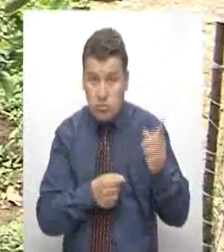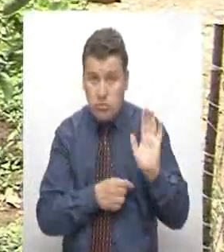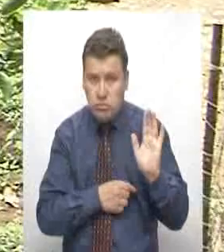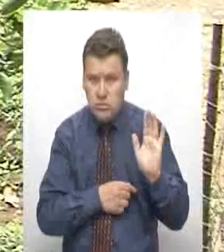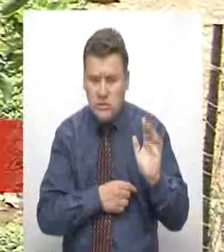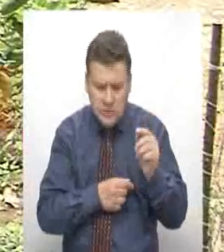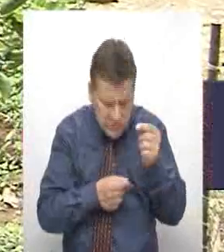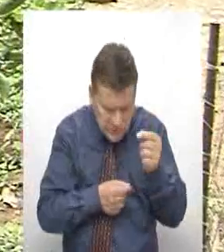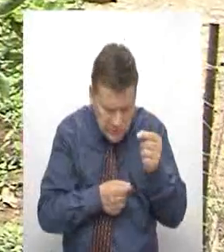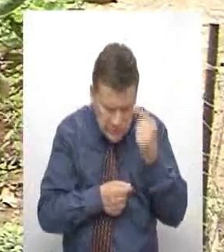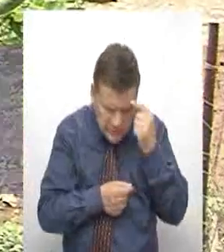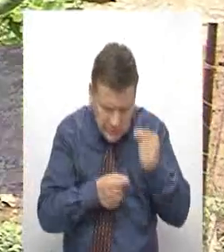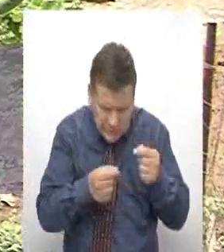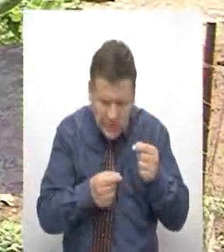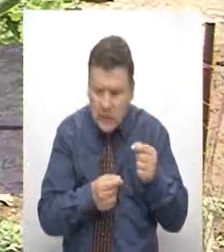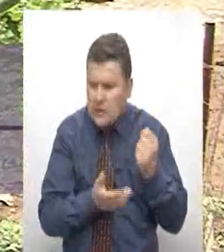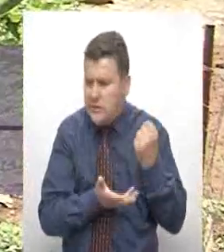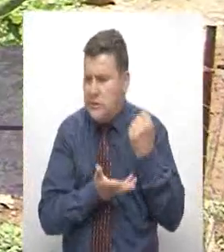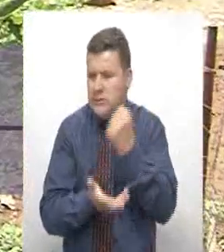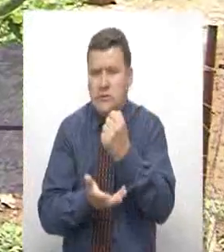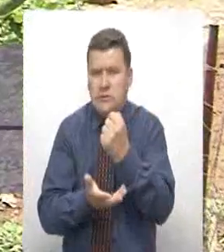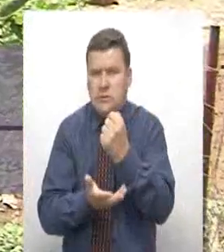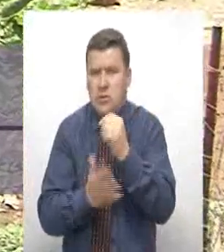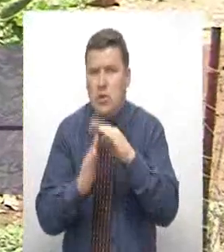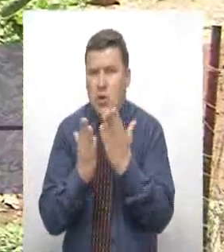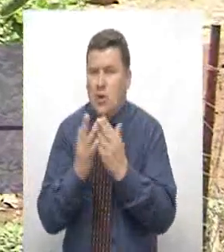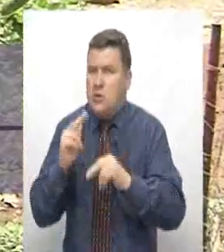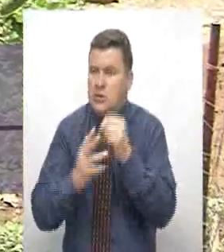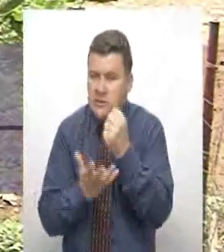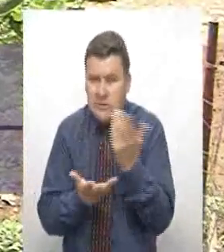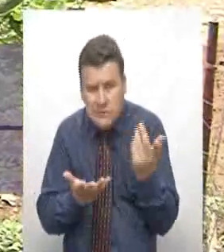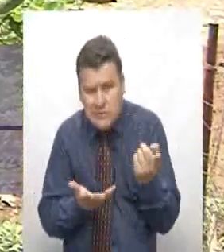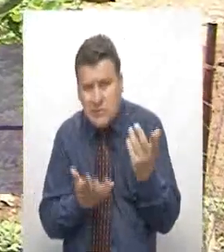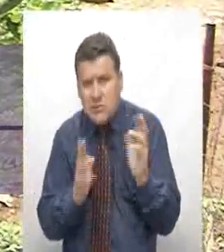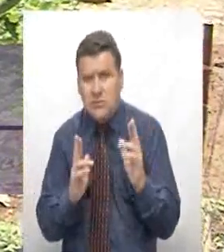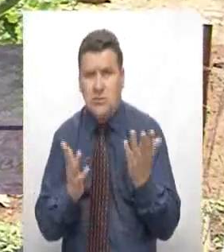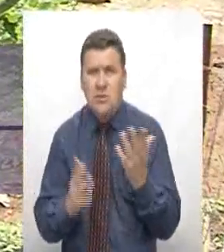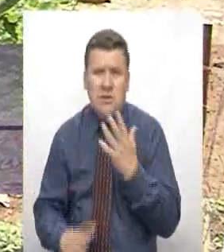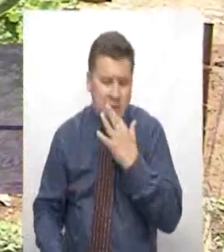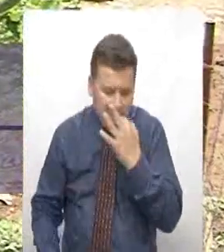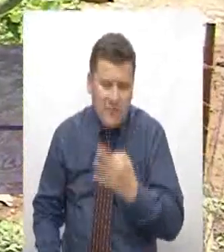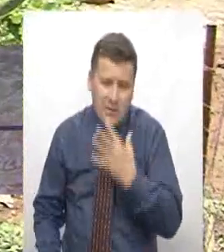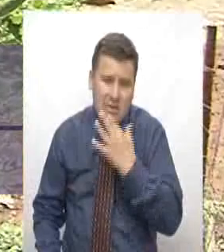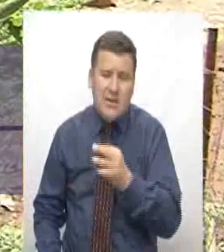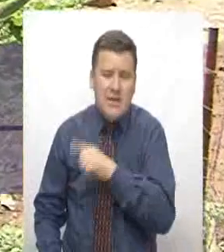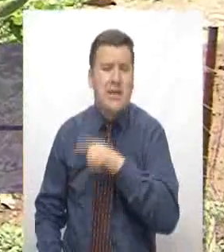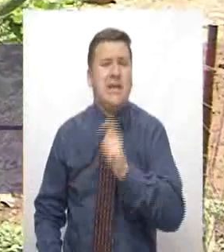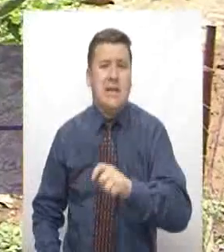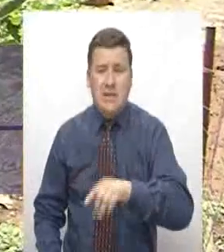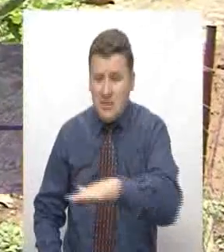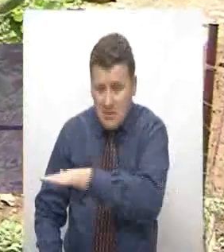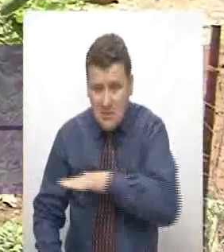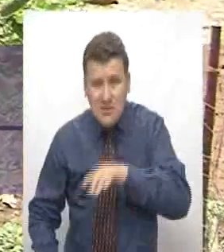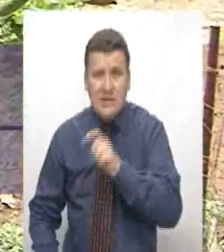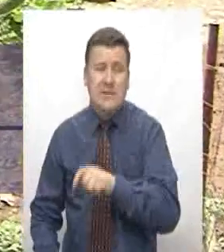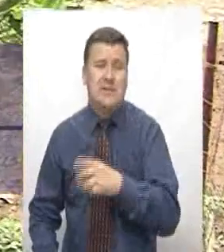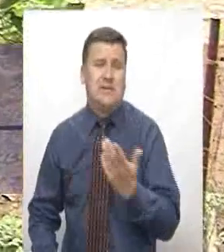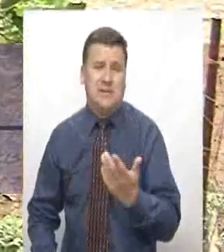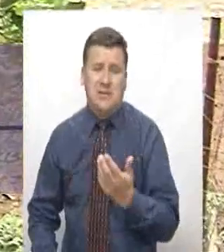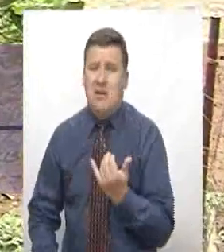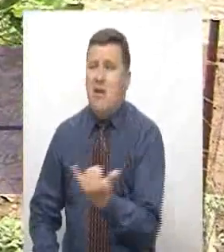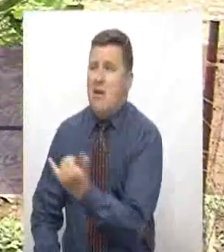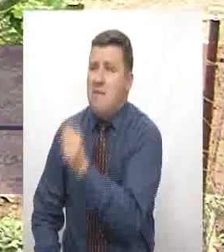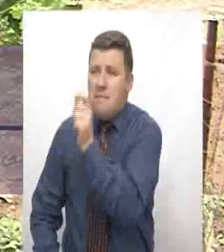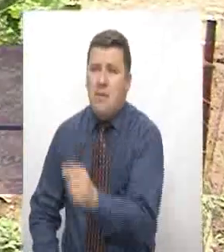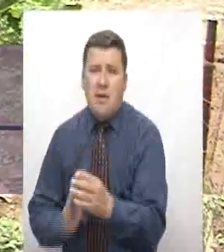pusiera mano en eso y se terminara ese proyecto del colegio, que de verdad lo necesitamos mucho. Hay